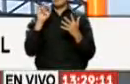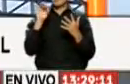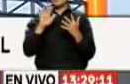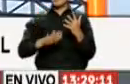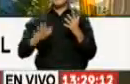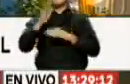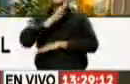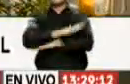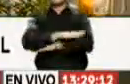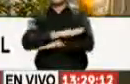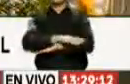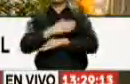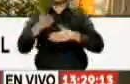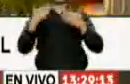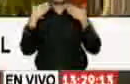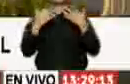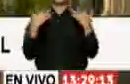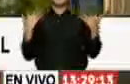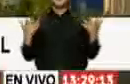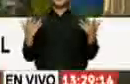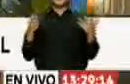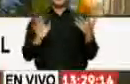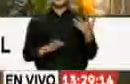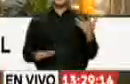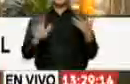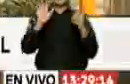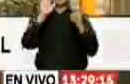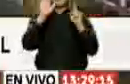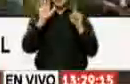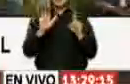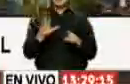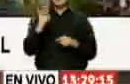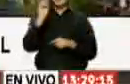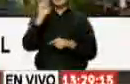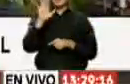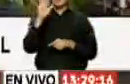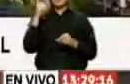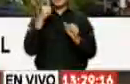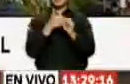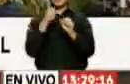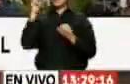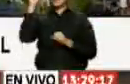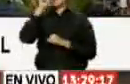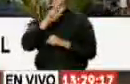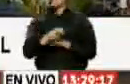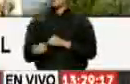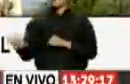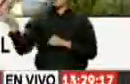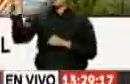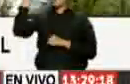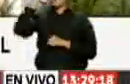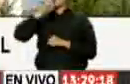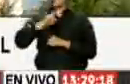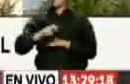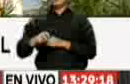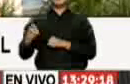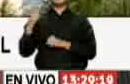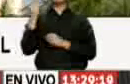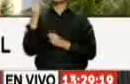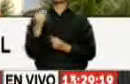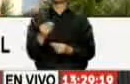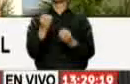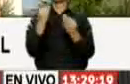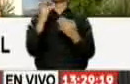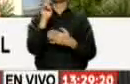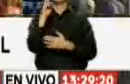malecón Simón Bolívar de Guayaquil. En una explanada de 6.000 metros cuadrados junto a la Noria, la Fundación Malecón 2000 invirtió cerca